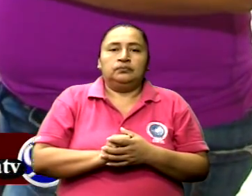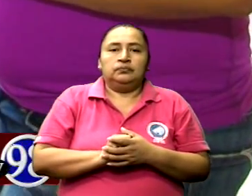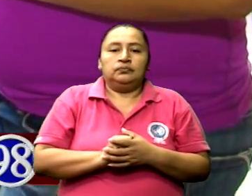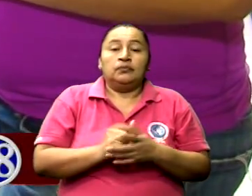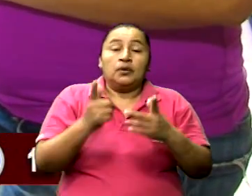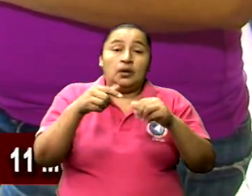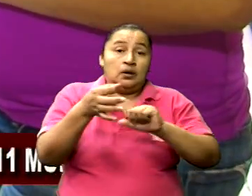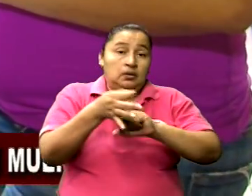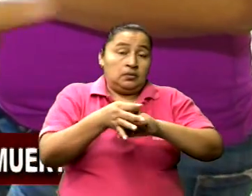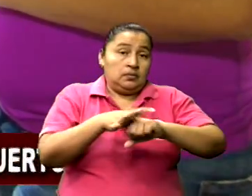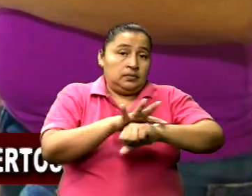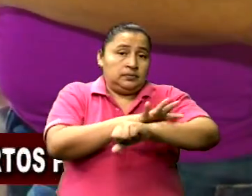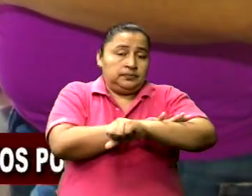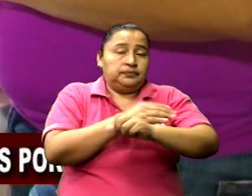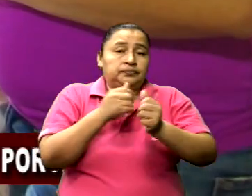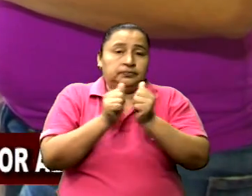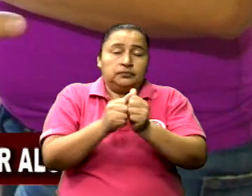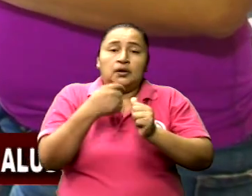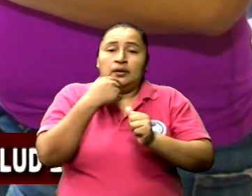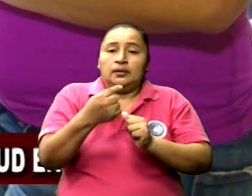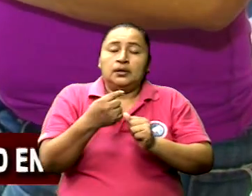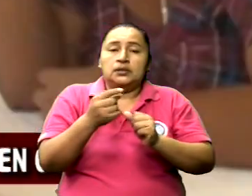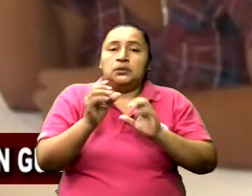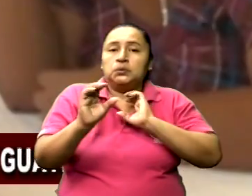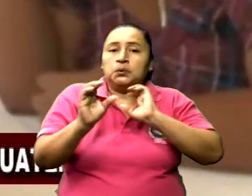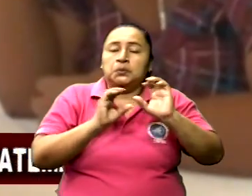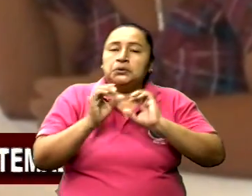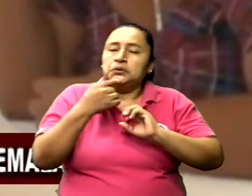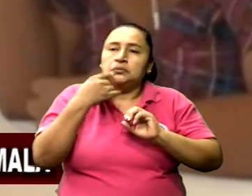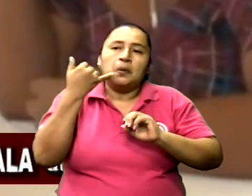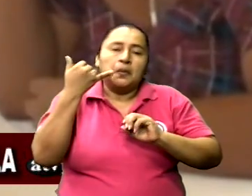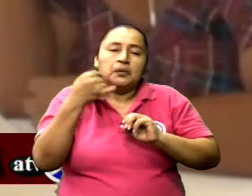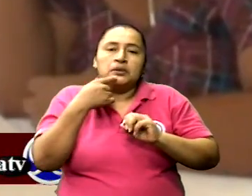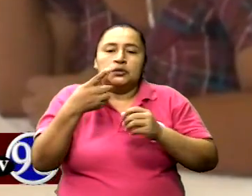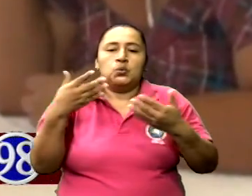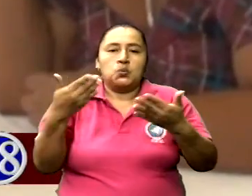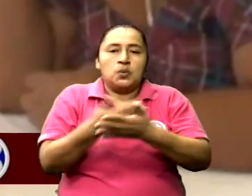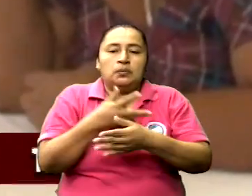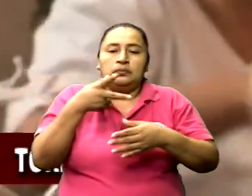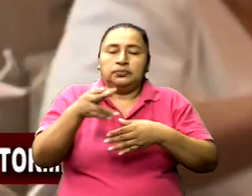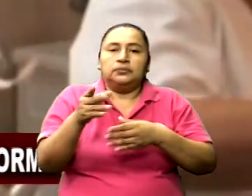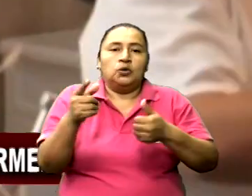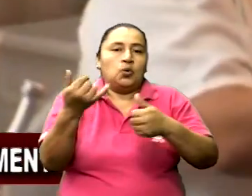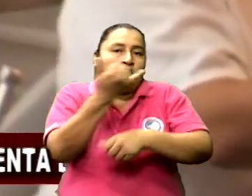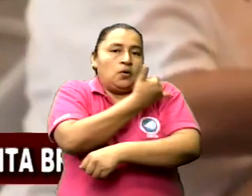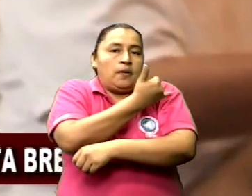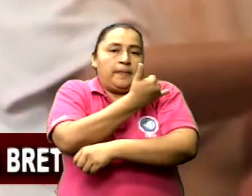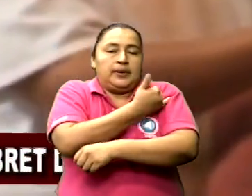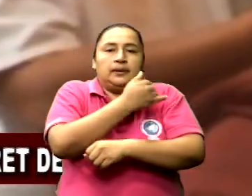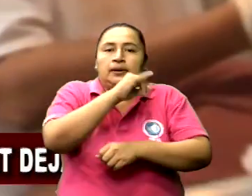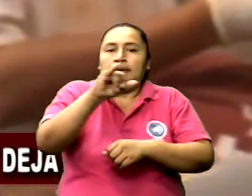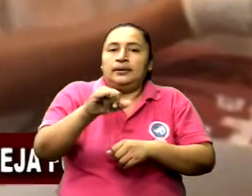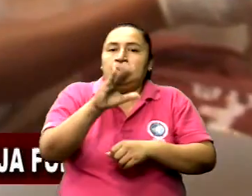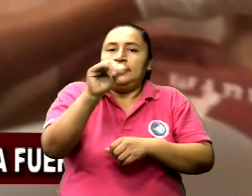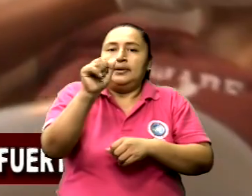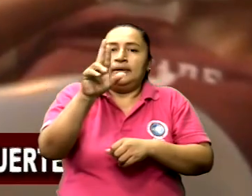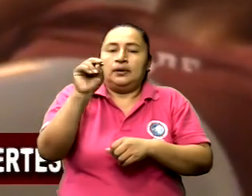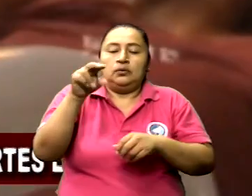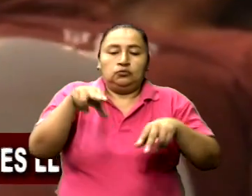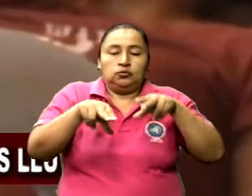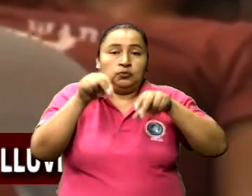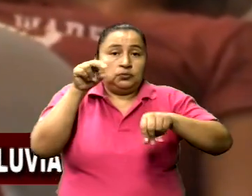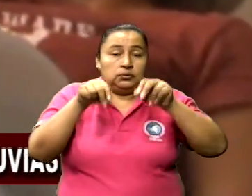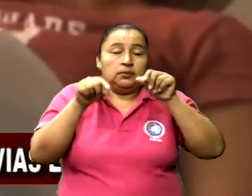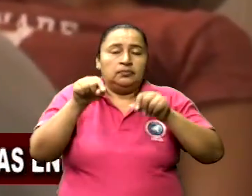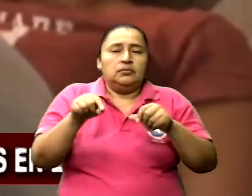La compañera Rosario Murillo, en su comunicación, destacó la inauguración del Hospital Primario de El Jícaro, Nueva Segovia,